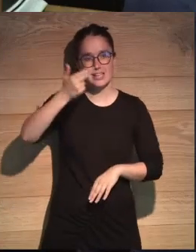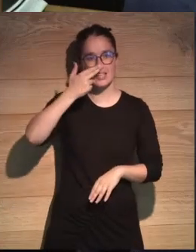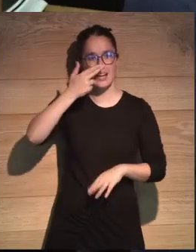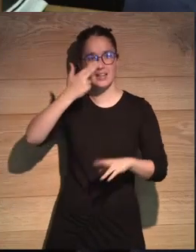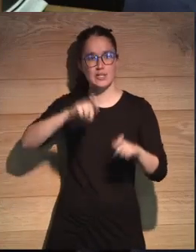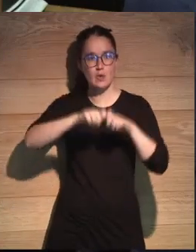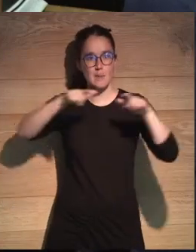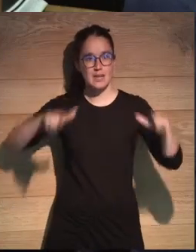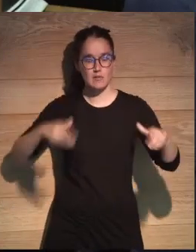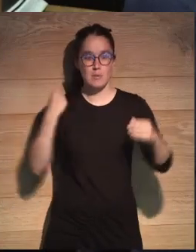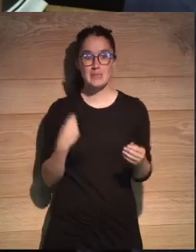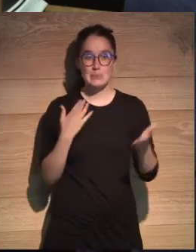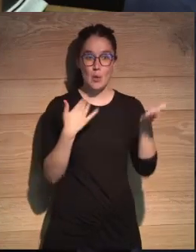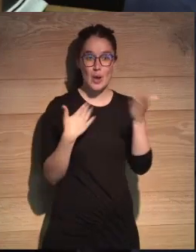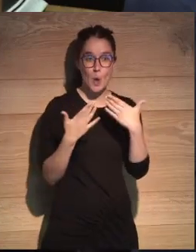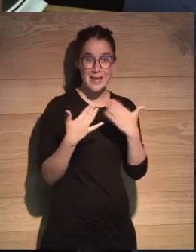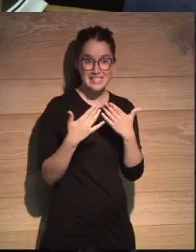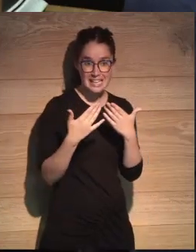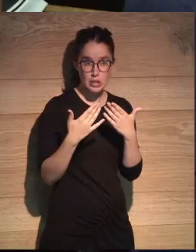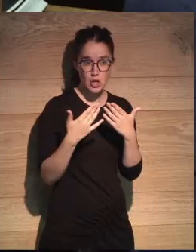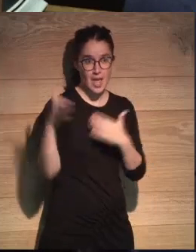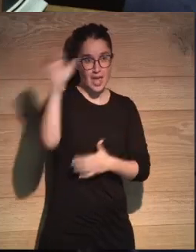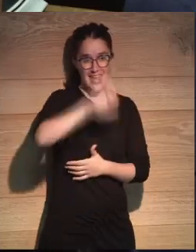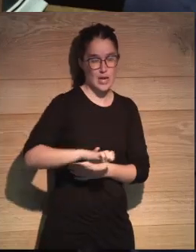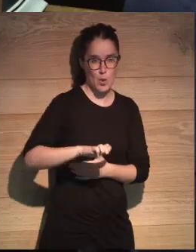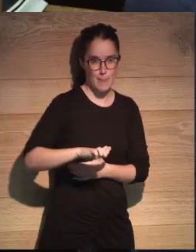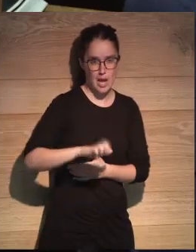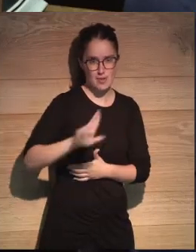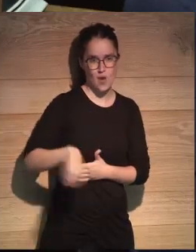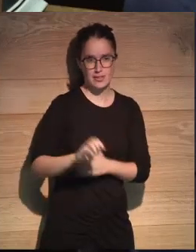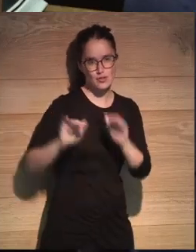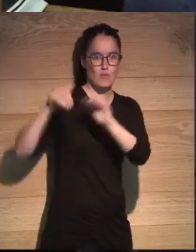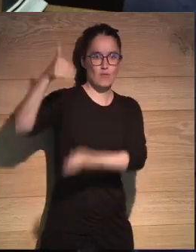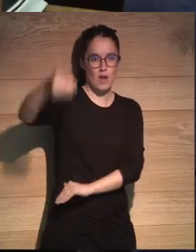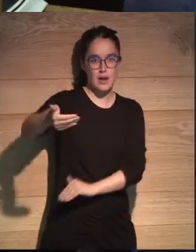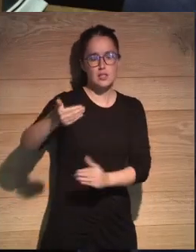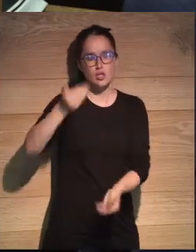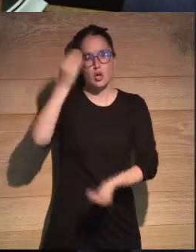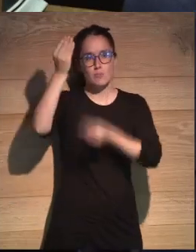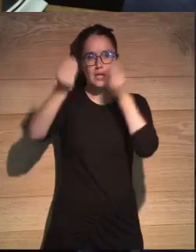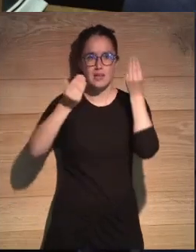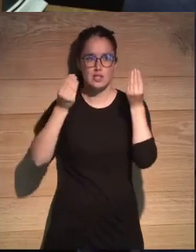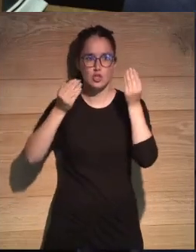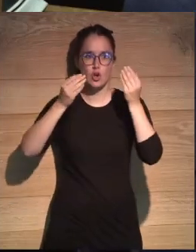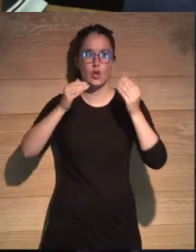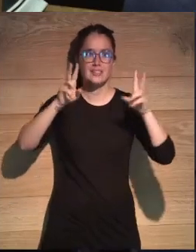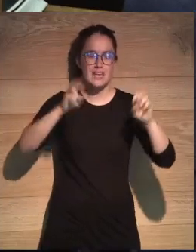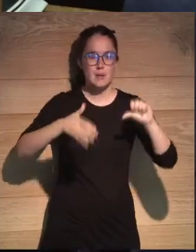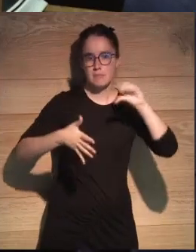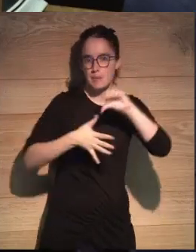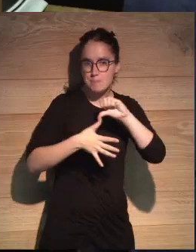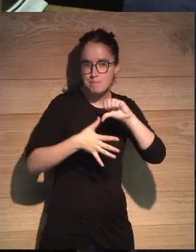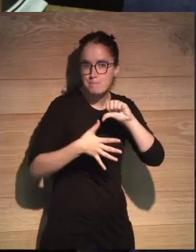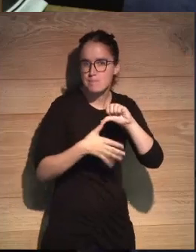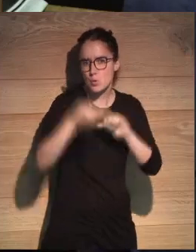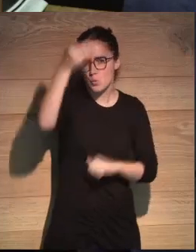una plataforma como The Conversation ni siquiera están en Europa probablemente. Entonces yo creo que el aspecto iberoamericano,